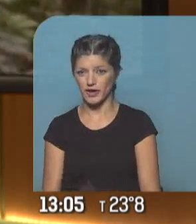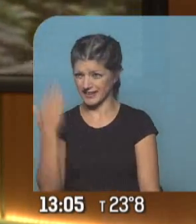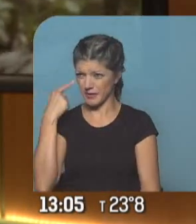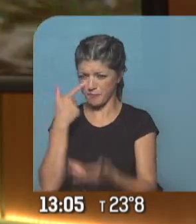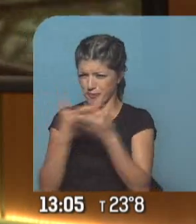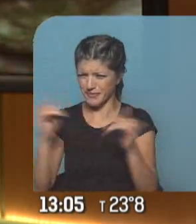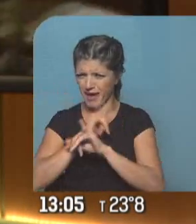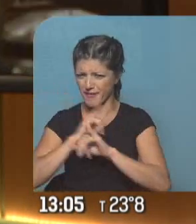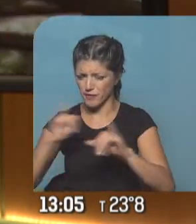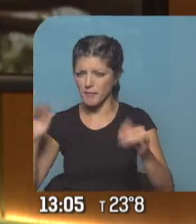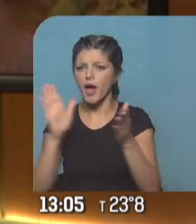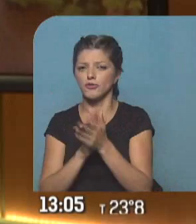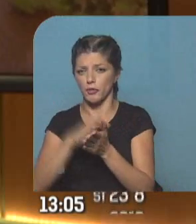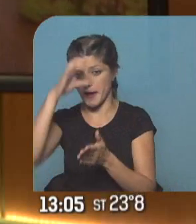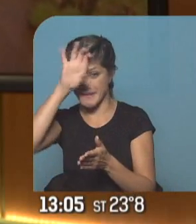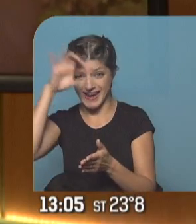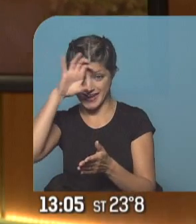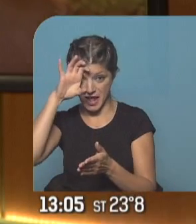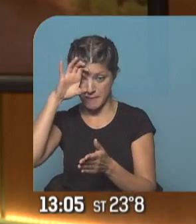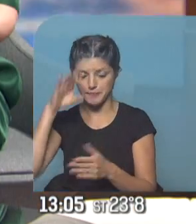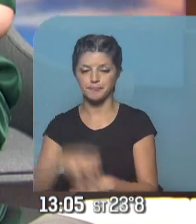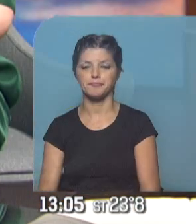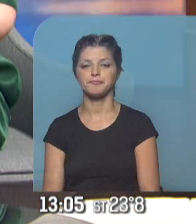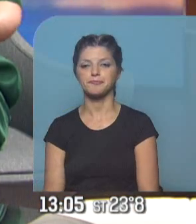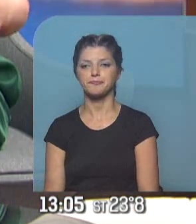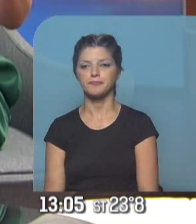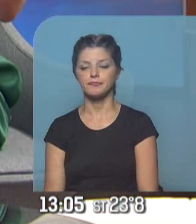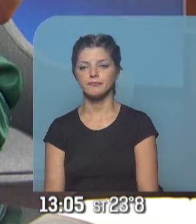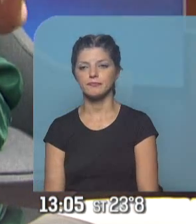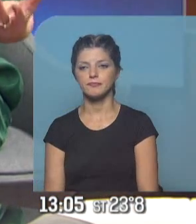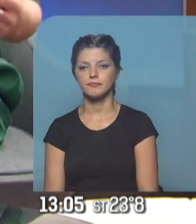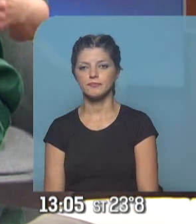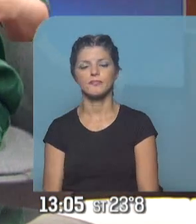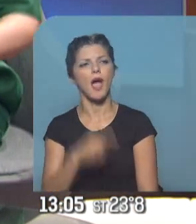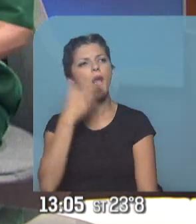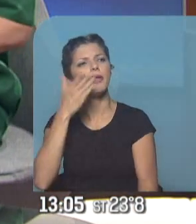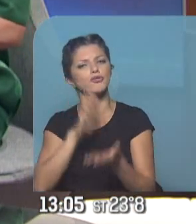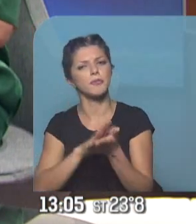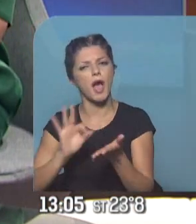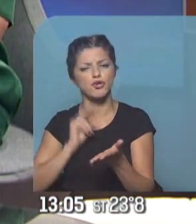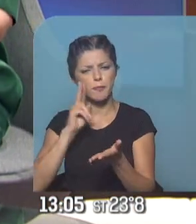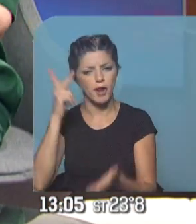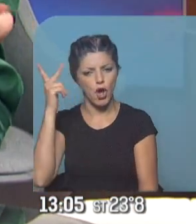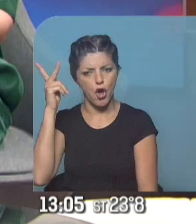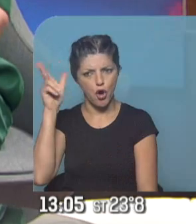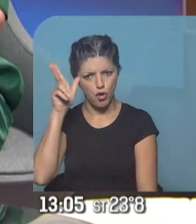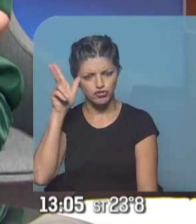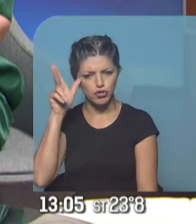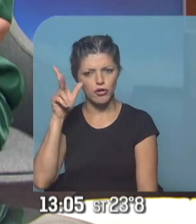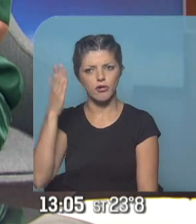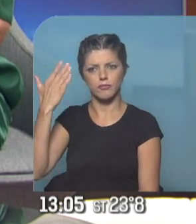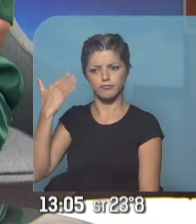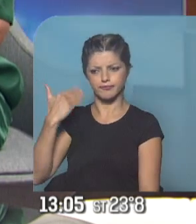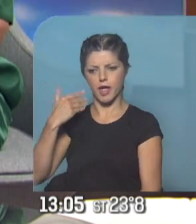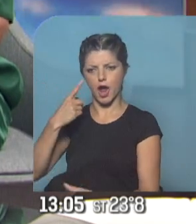Con la minería, con proyectos así. Claro, uno podría imaginar... Hablas del 2008, estamos hablando de lo que era el